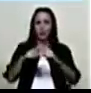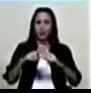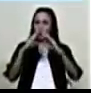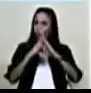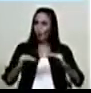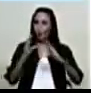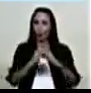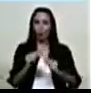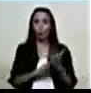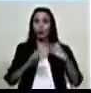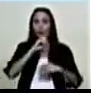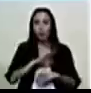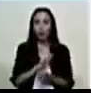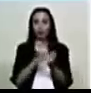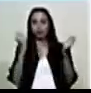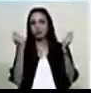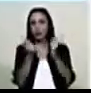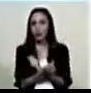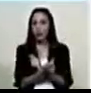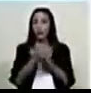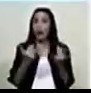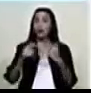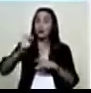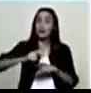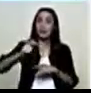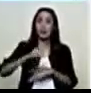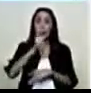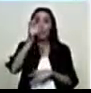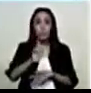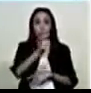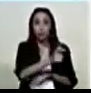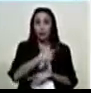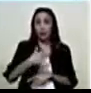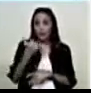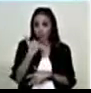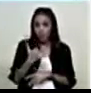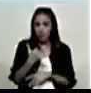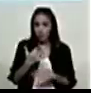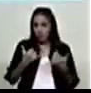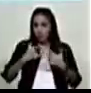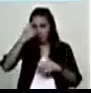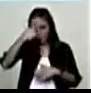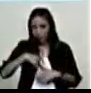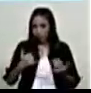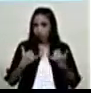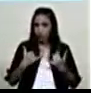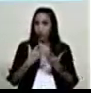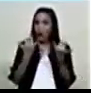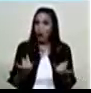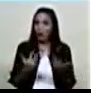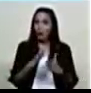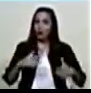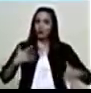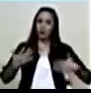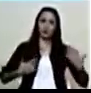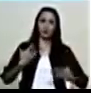tenemos. Para construir la nueva historia necesitamos un pueblo que crea en sí mismo. Necesitamos un pueblo lleno de felicidad, de